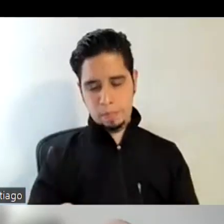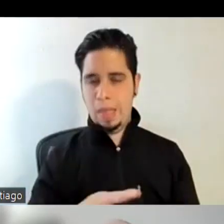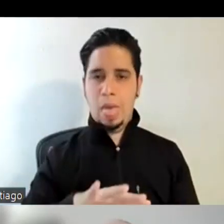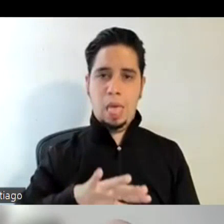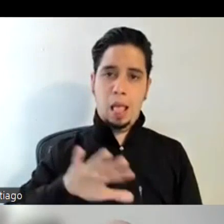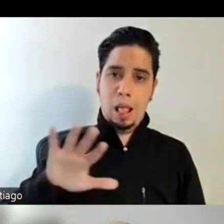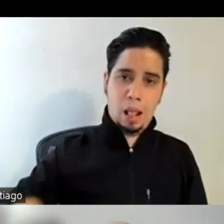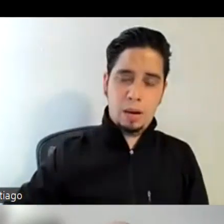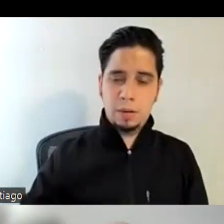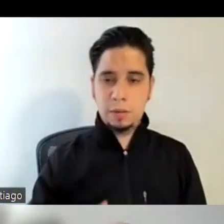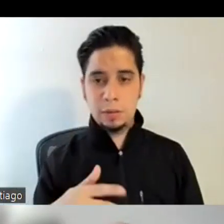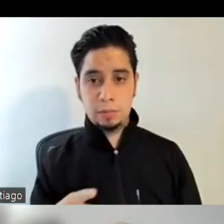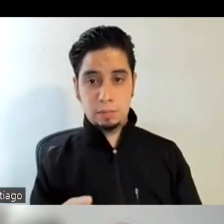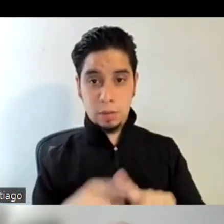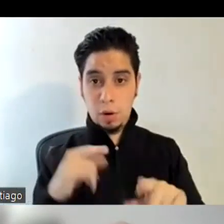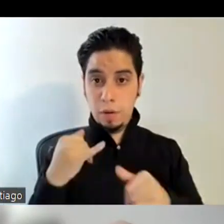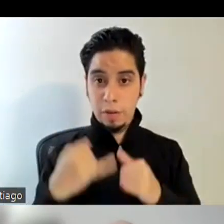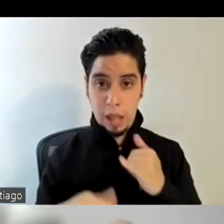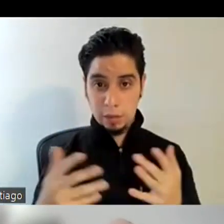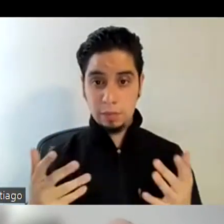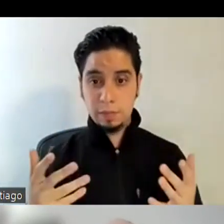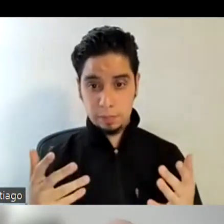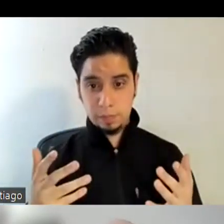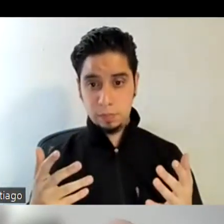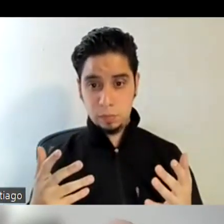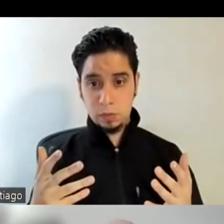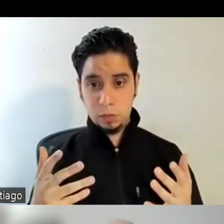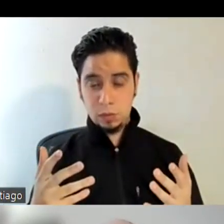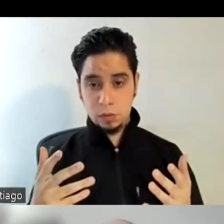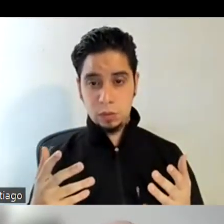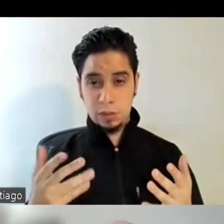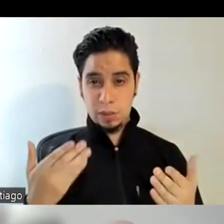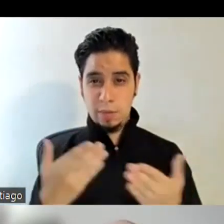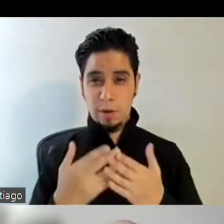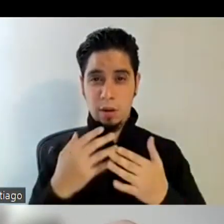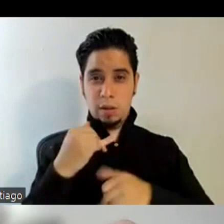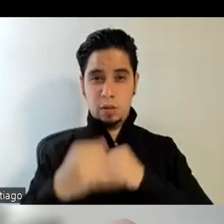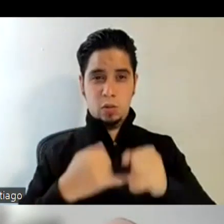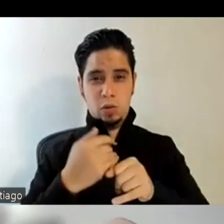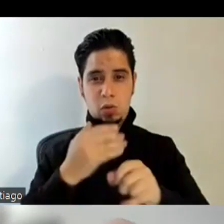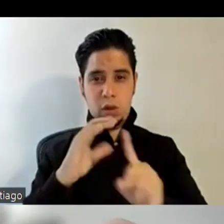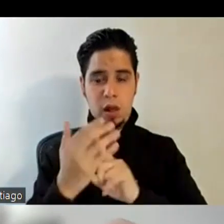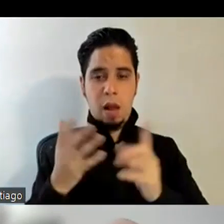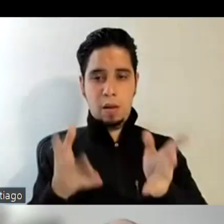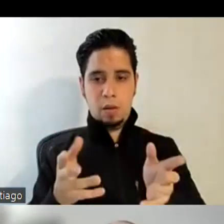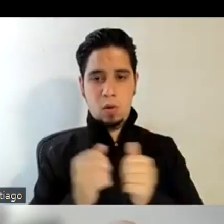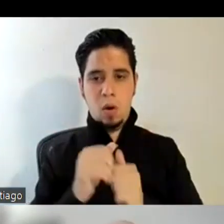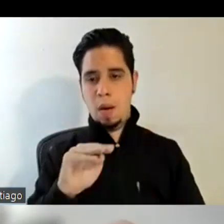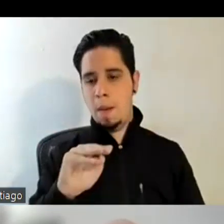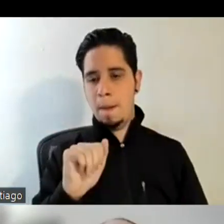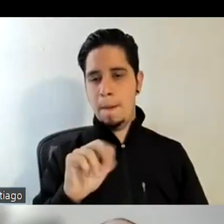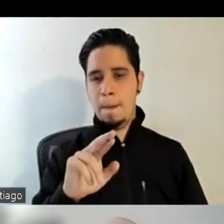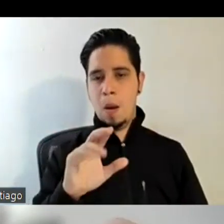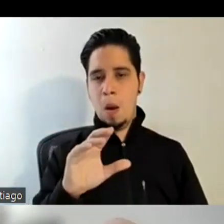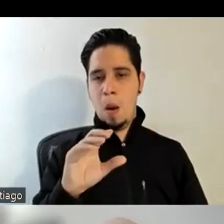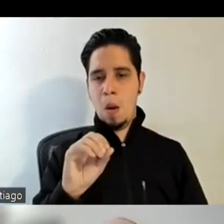sé. Pero finalmente tocamos puerta con el Instituto de Cultura, llamé a Marcos Carlos Cintrón, gracias a él, muchas gracias